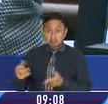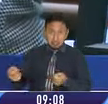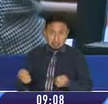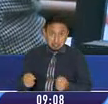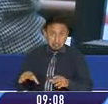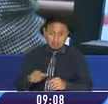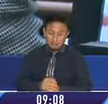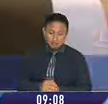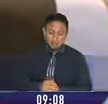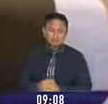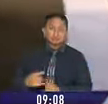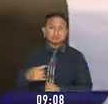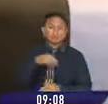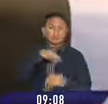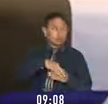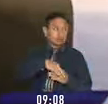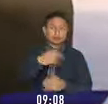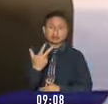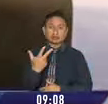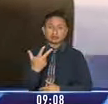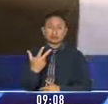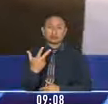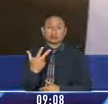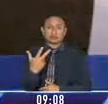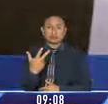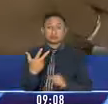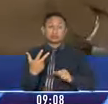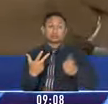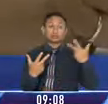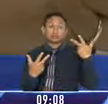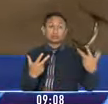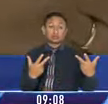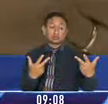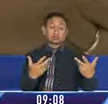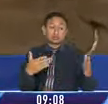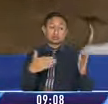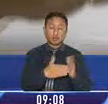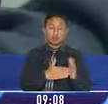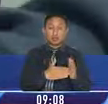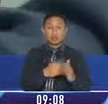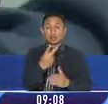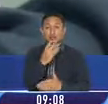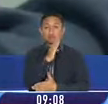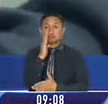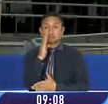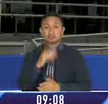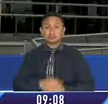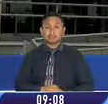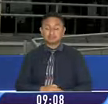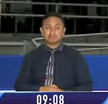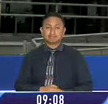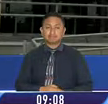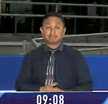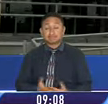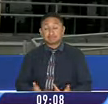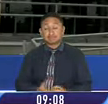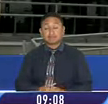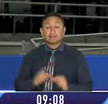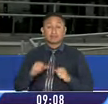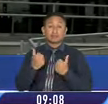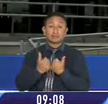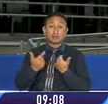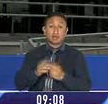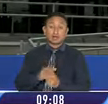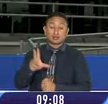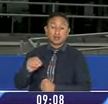fueron solo 3 votos a favor del informe. Otros 3 estuvieron en contra y 2 abstenciones. Ante la negativa,